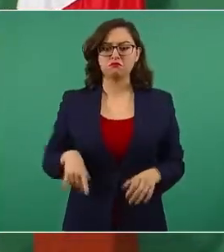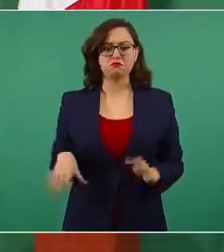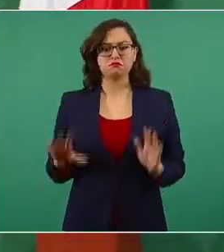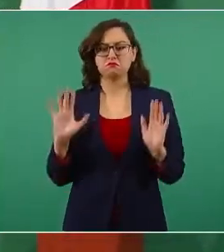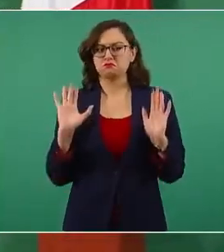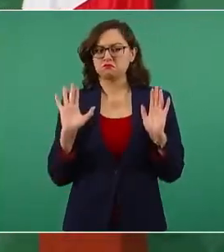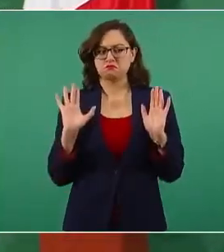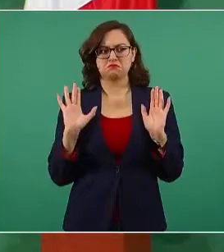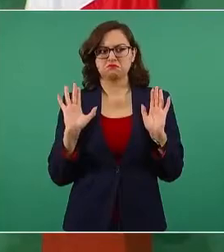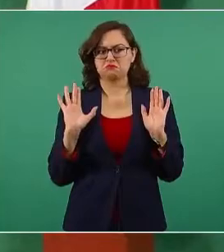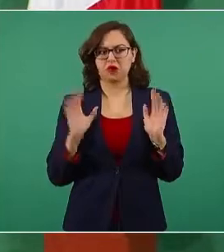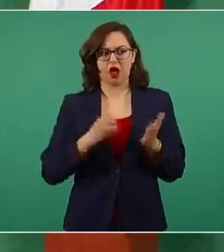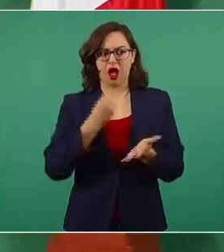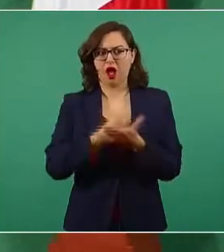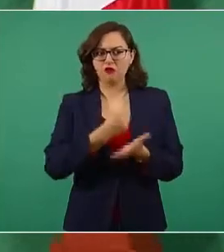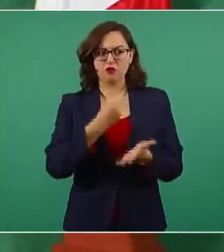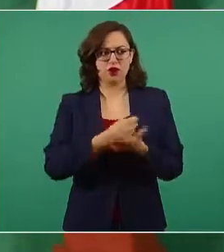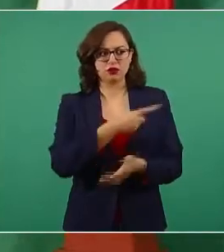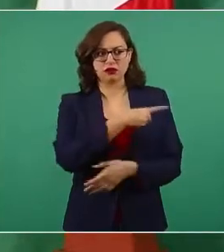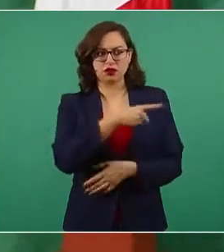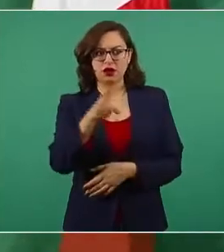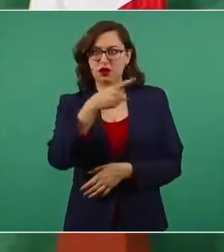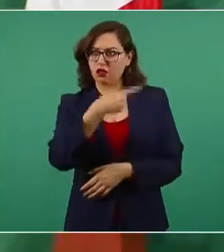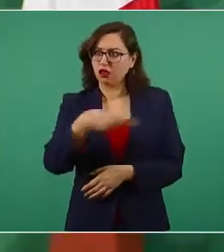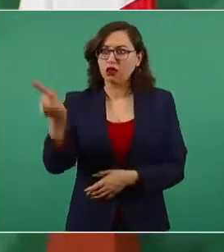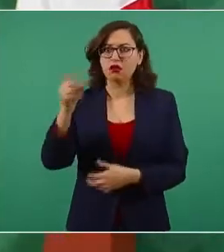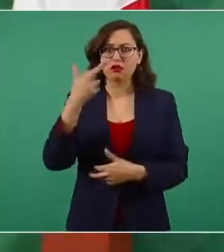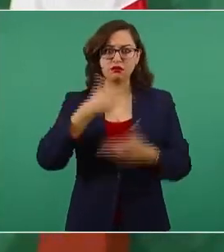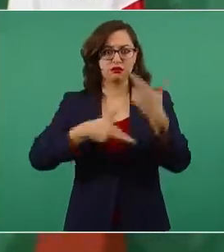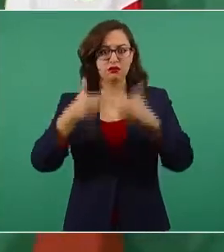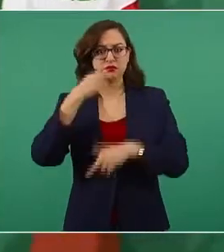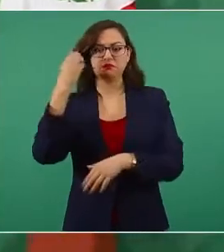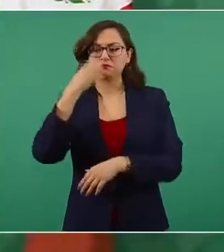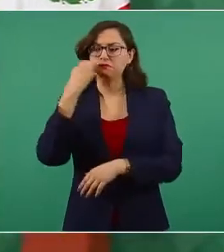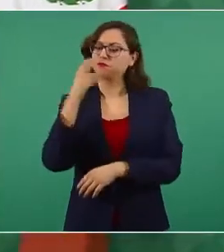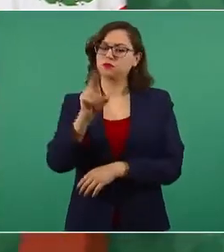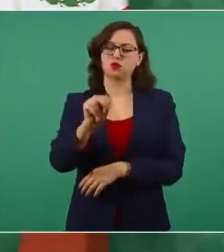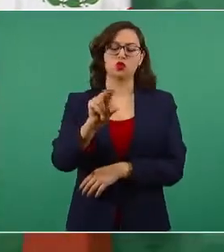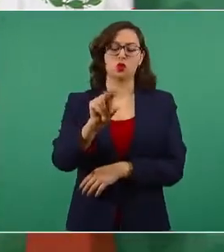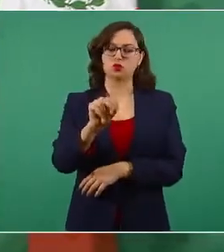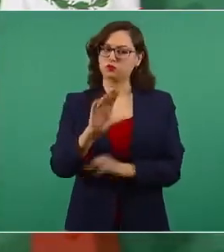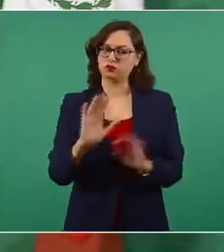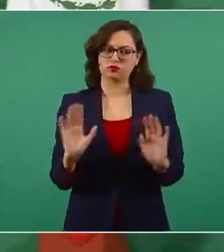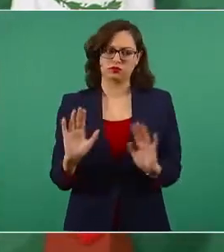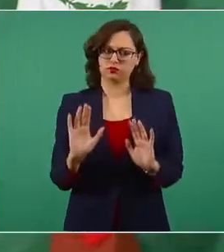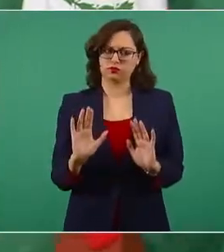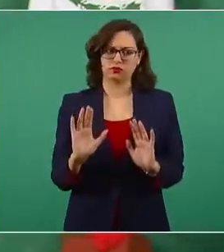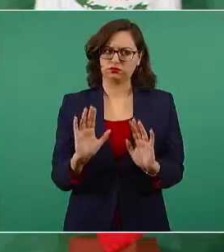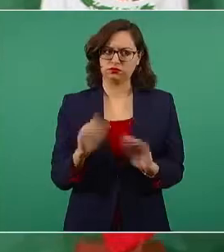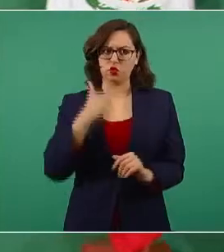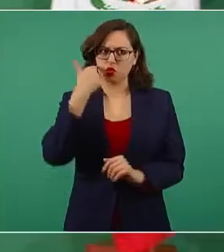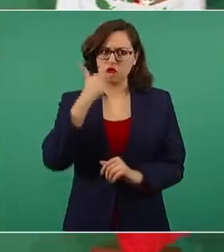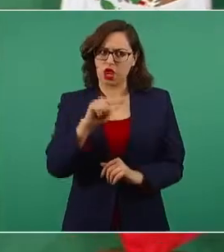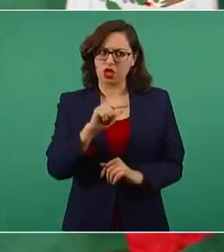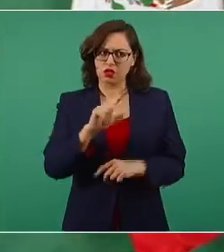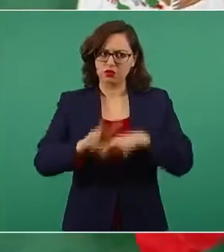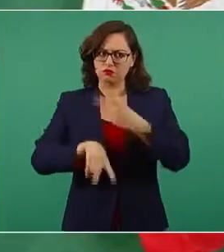voluntario, pero que se sepa que la Secretaría de Educación Pública ya